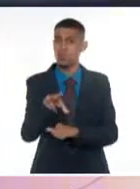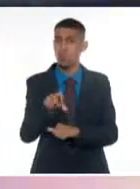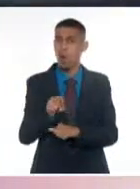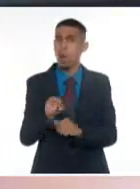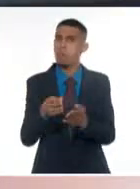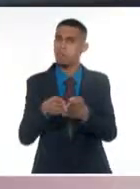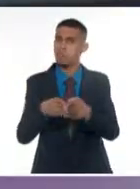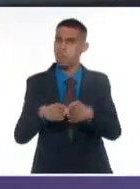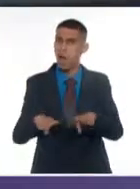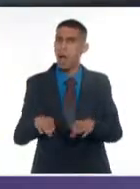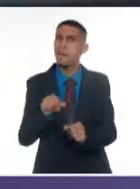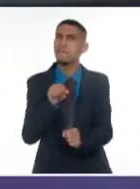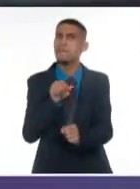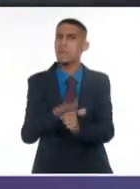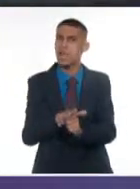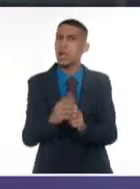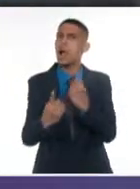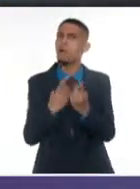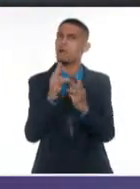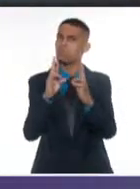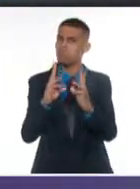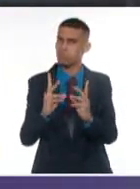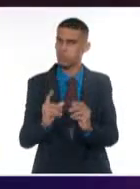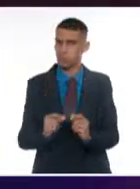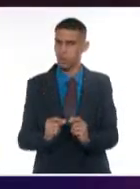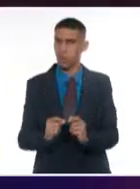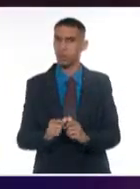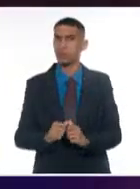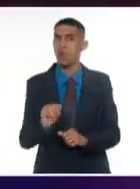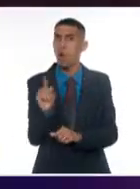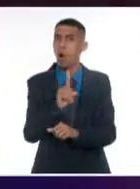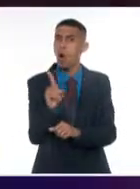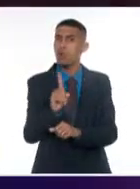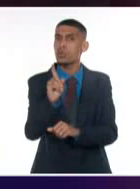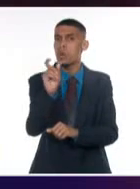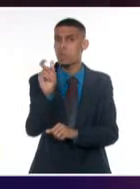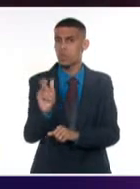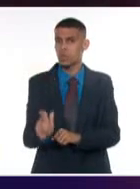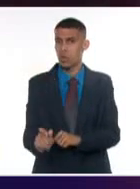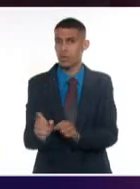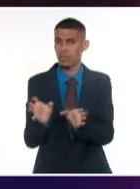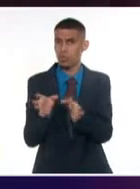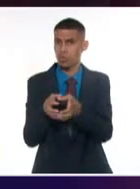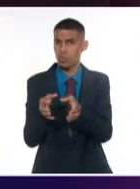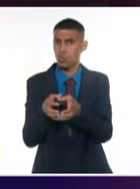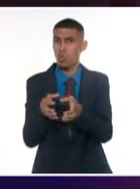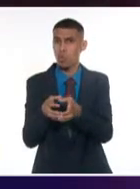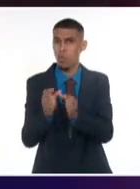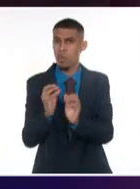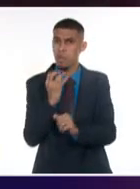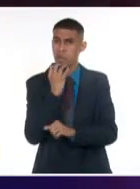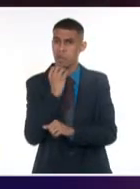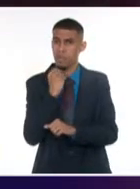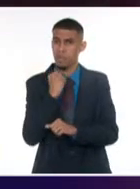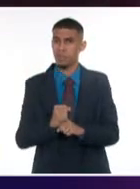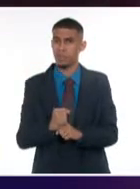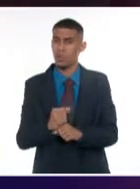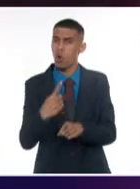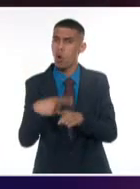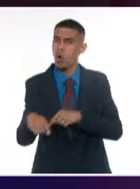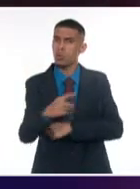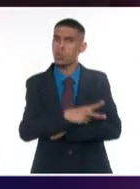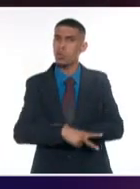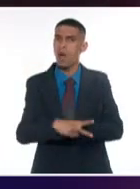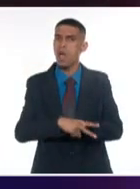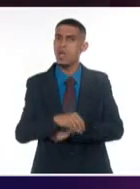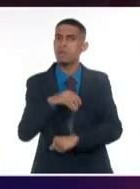hostilidades comienza a dar resultados con la liberación de otras 11 personas por parte del grupo de resistencia islámica, mientras que Tel Aviv excarceló a